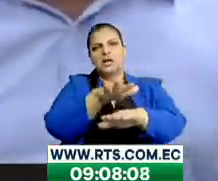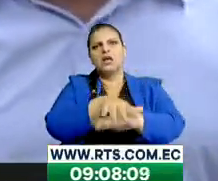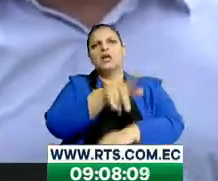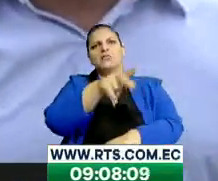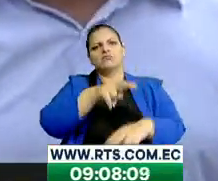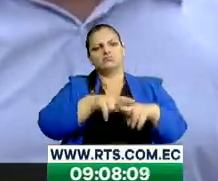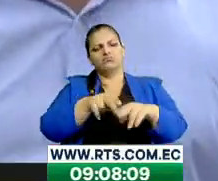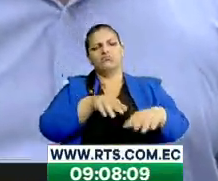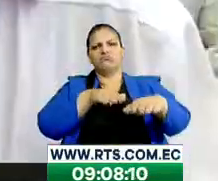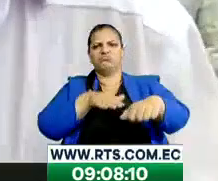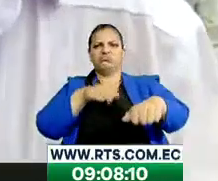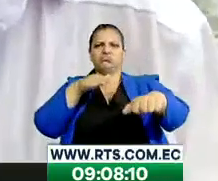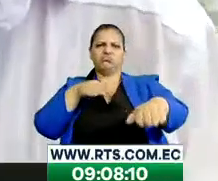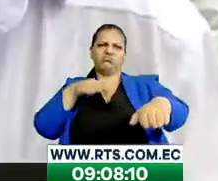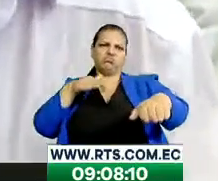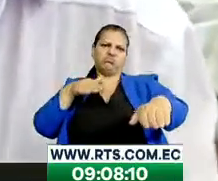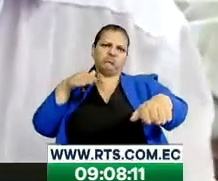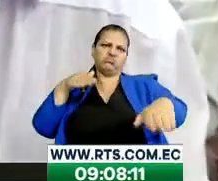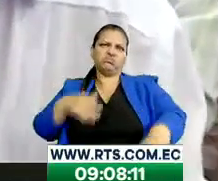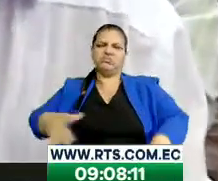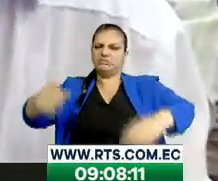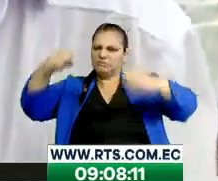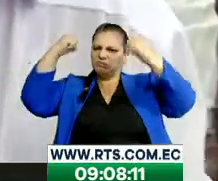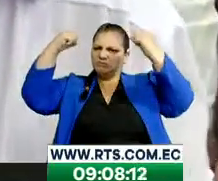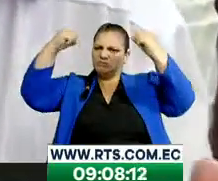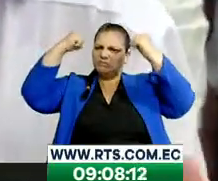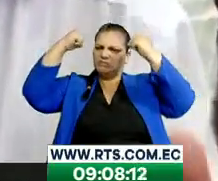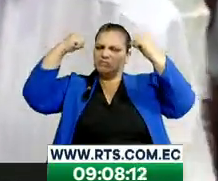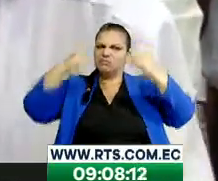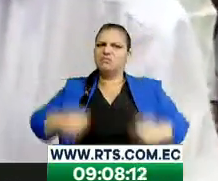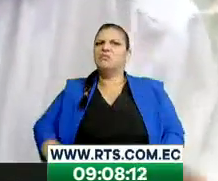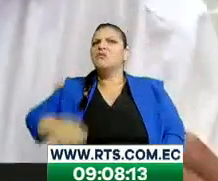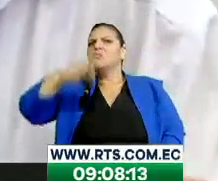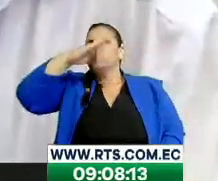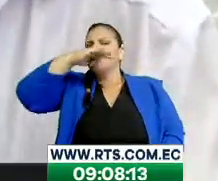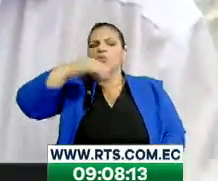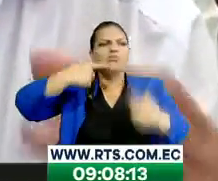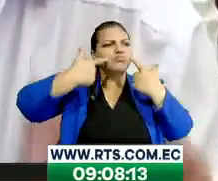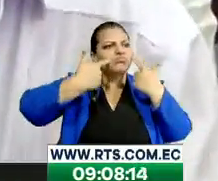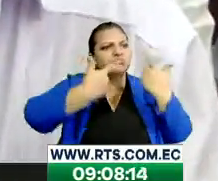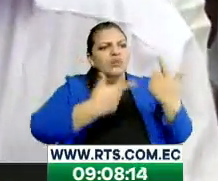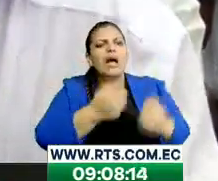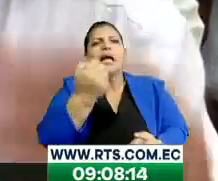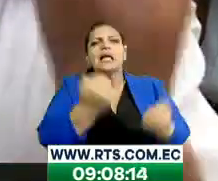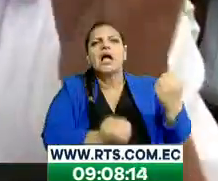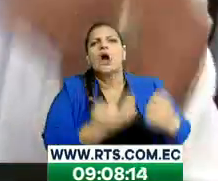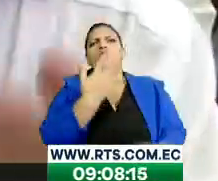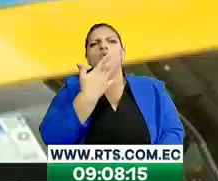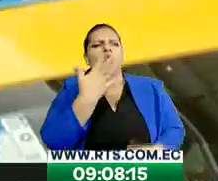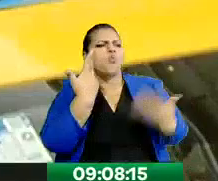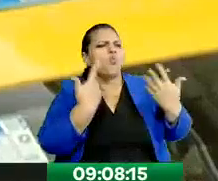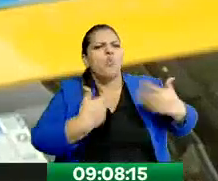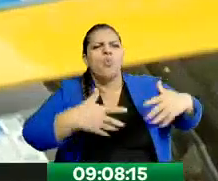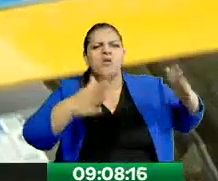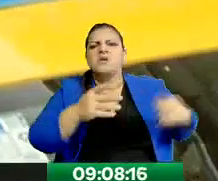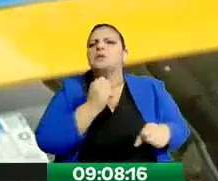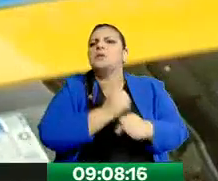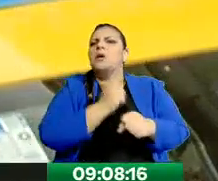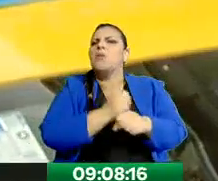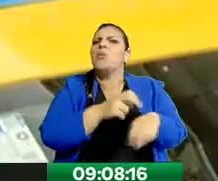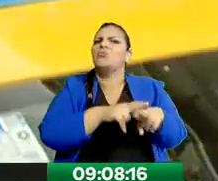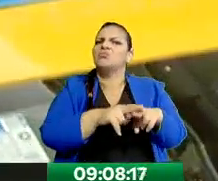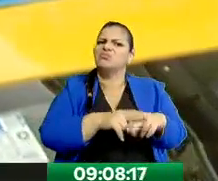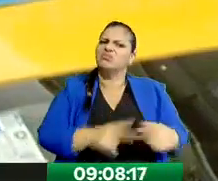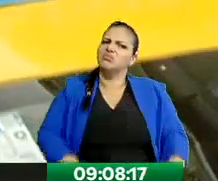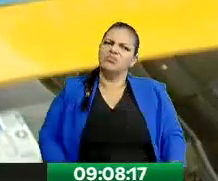Guayas exigieron así. No hay operativo a los informales, estamos llenos en el centro de harta informalidad. Cubrieron una parte